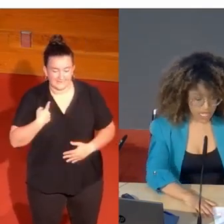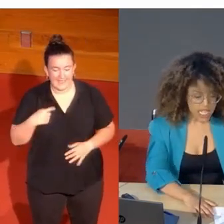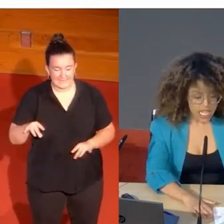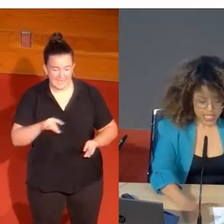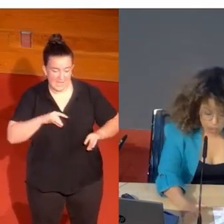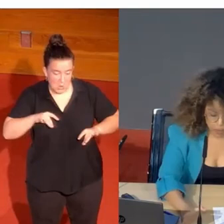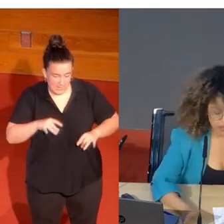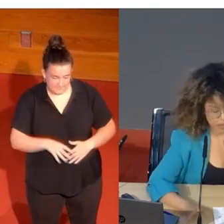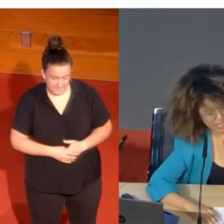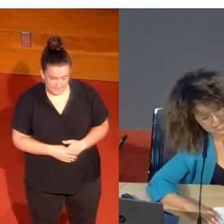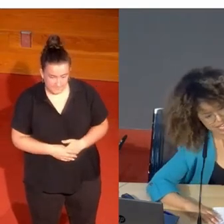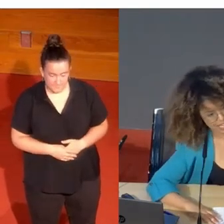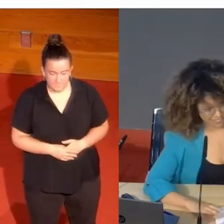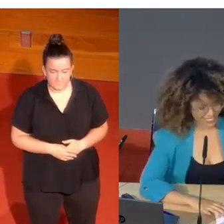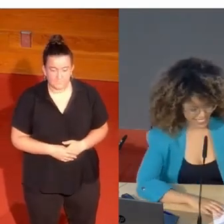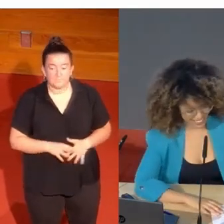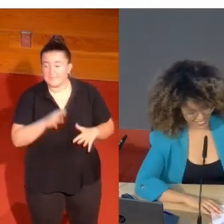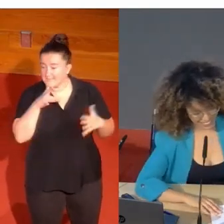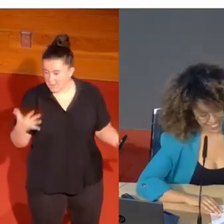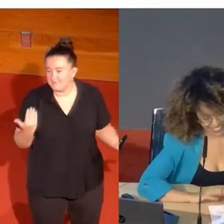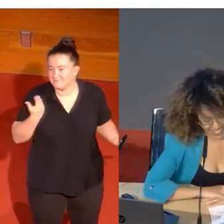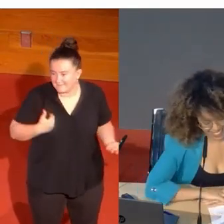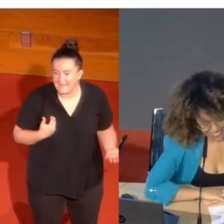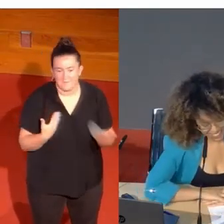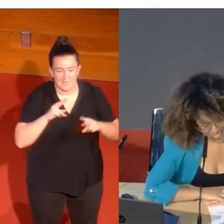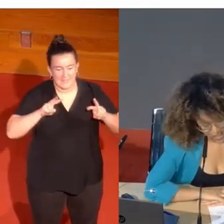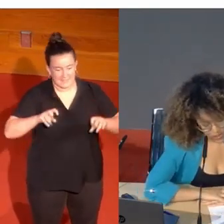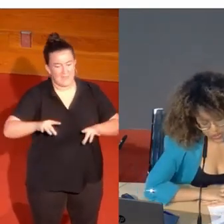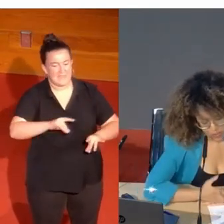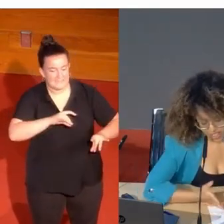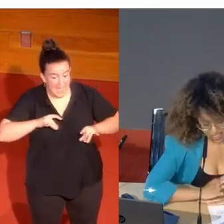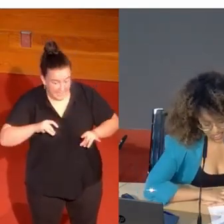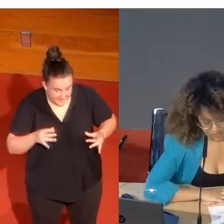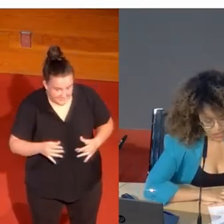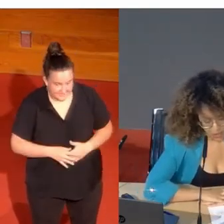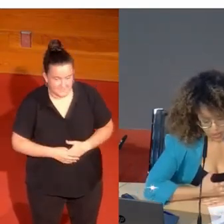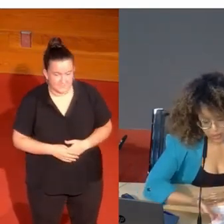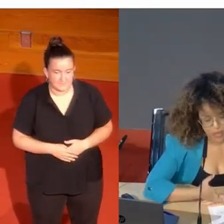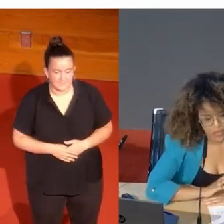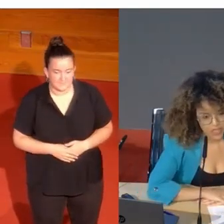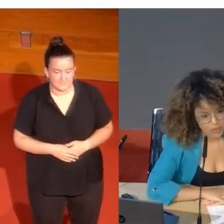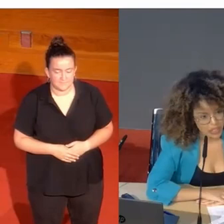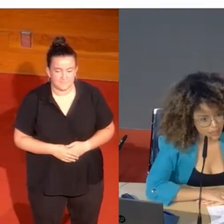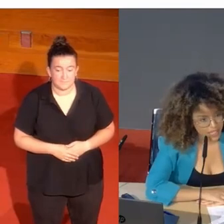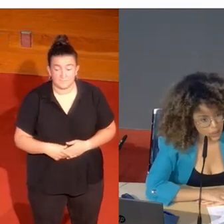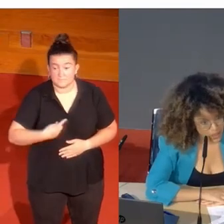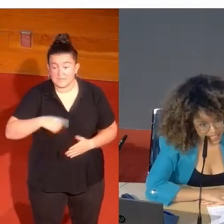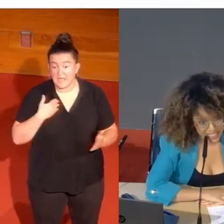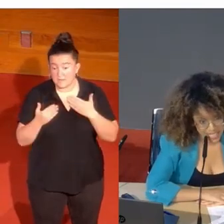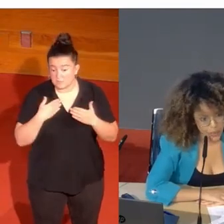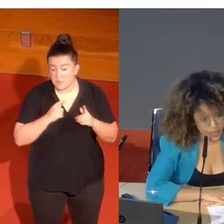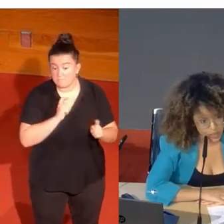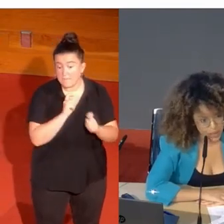saharawi y ahora pues vamos a hablar del sahar que que no se puede o sea cuando hablamos de periodismo hay que